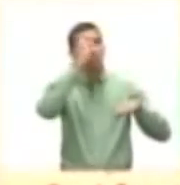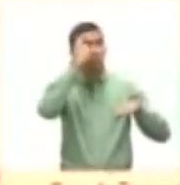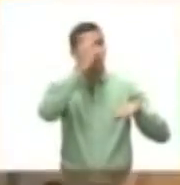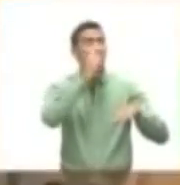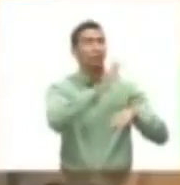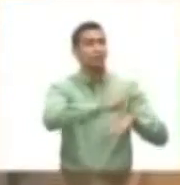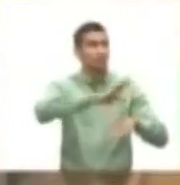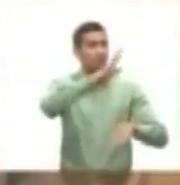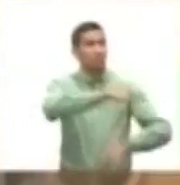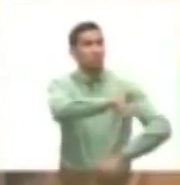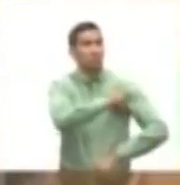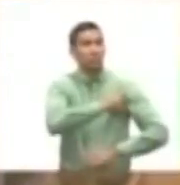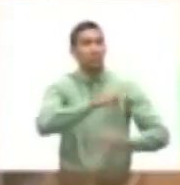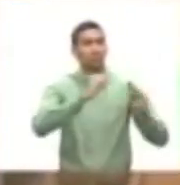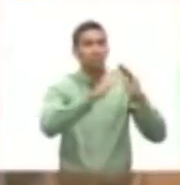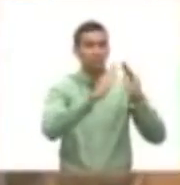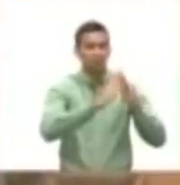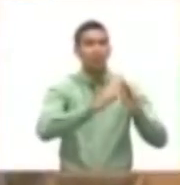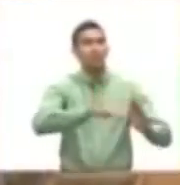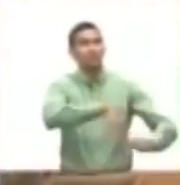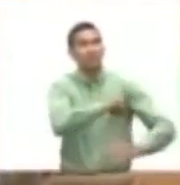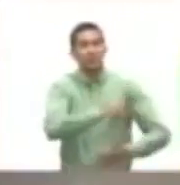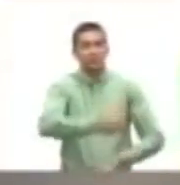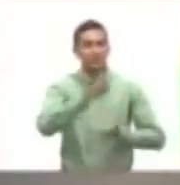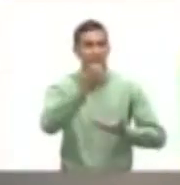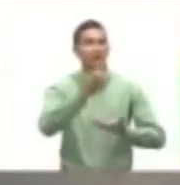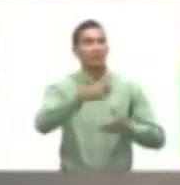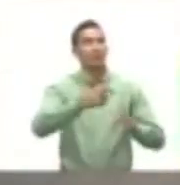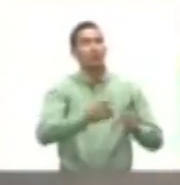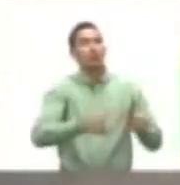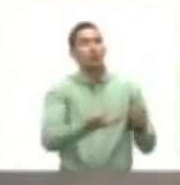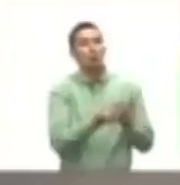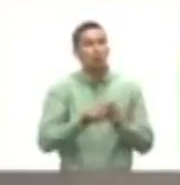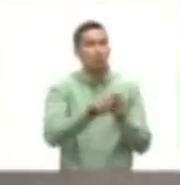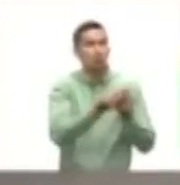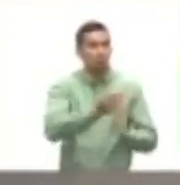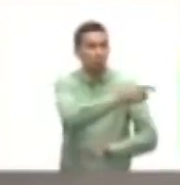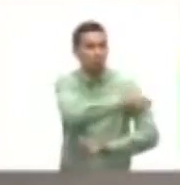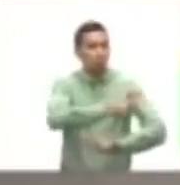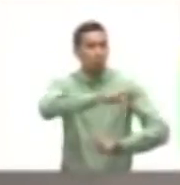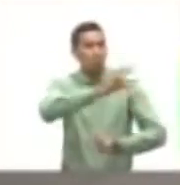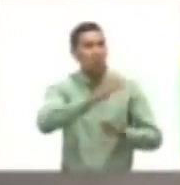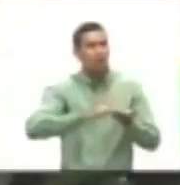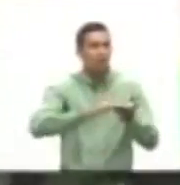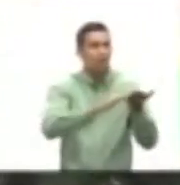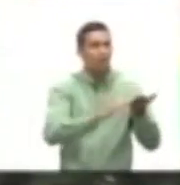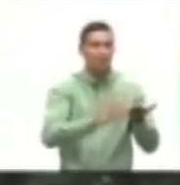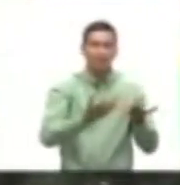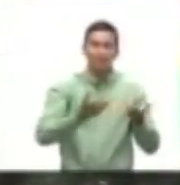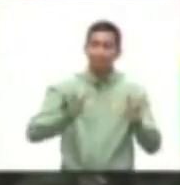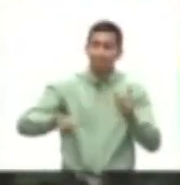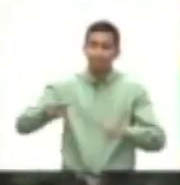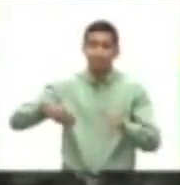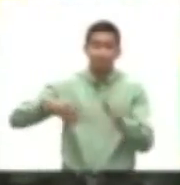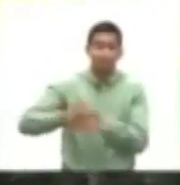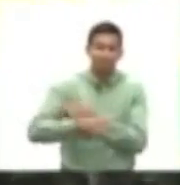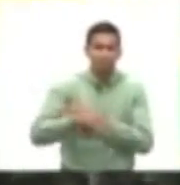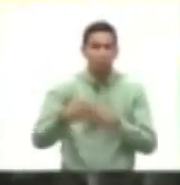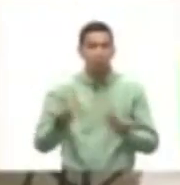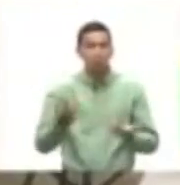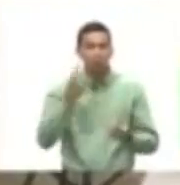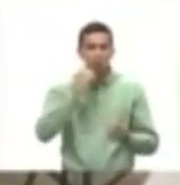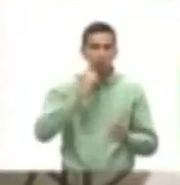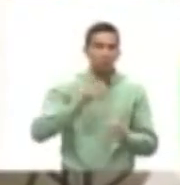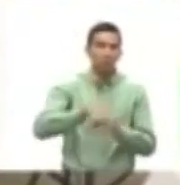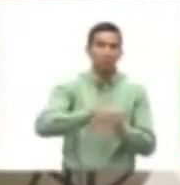Hacienda y a la Comisión Cuarta de la Cámara de Representantes para evitar que la situación de los retornados tornados se convierta en un problema de orden